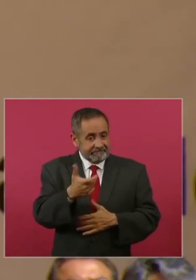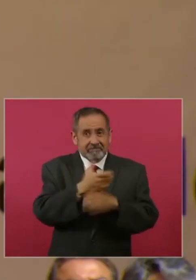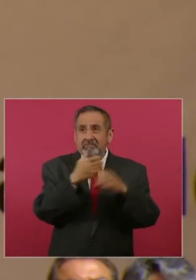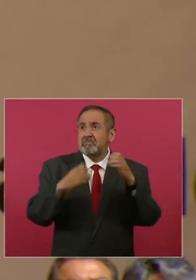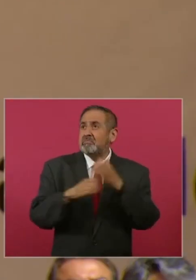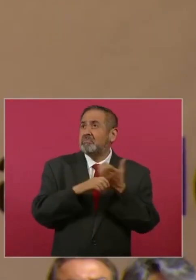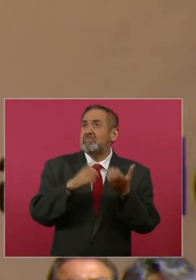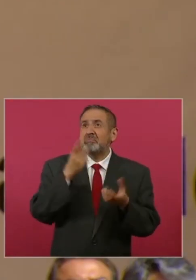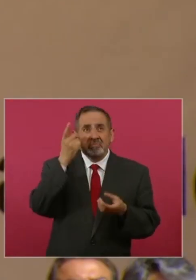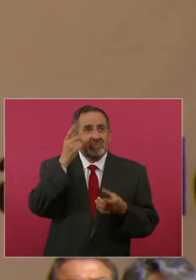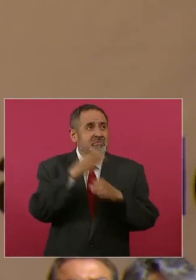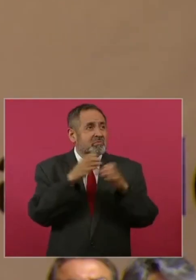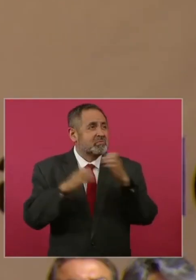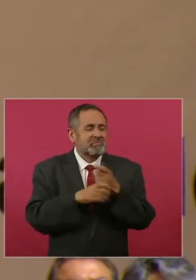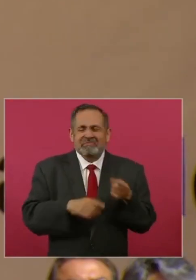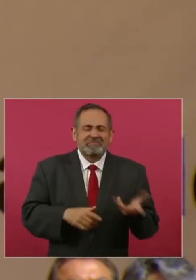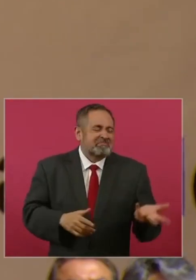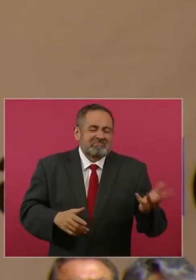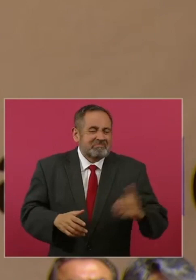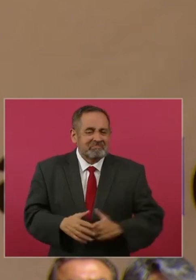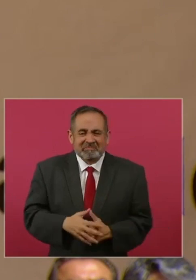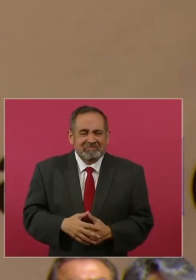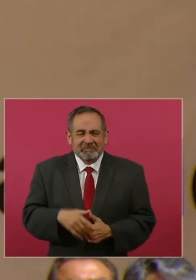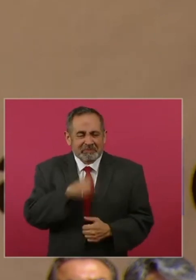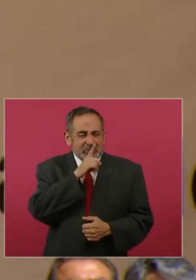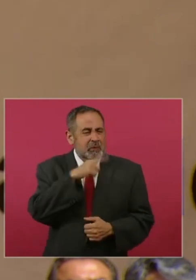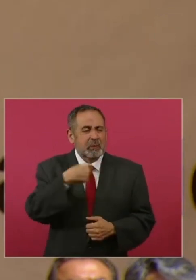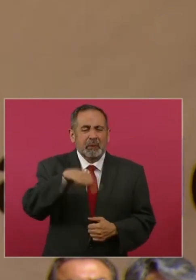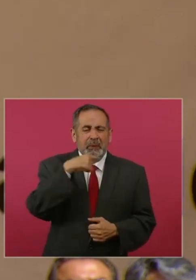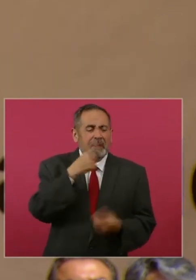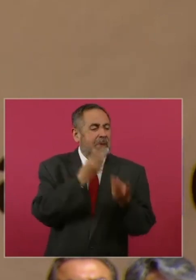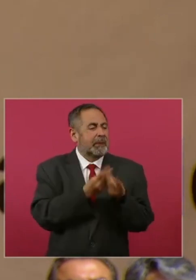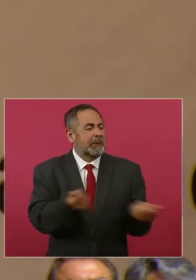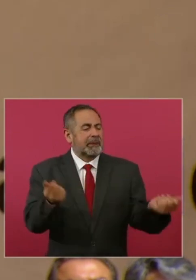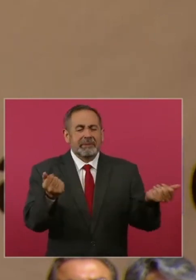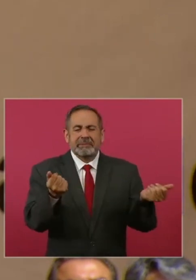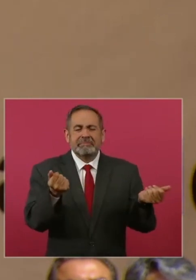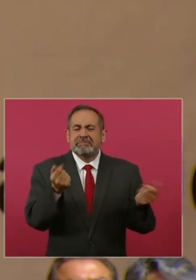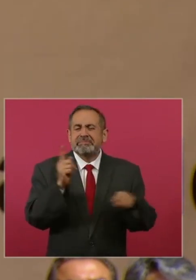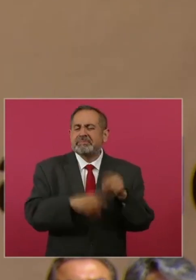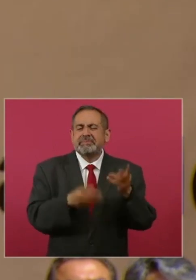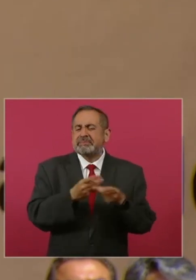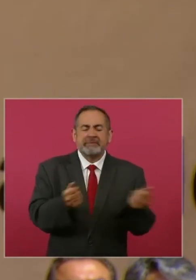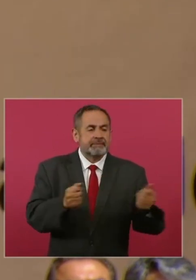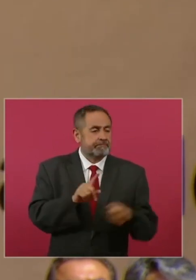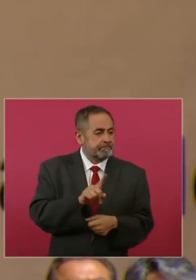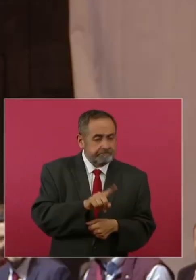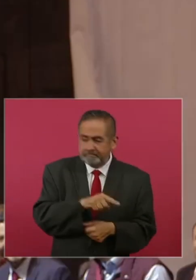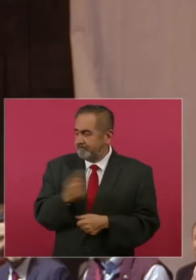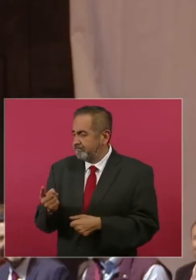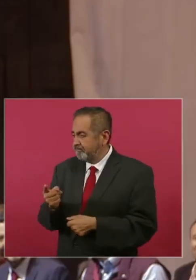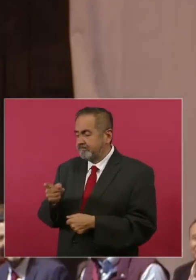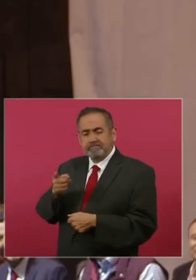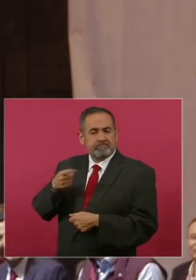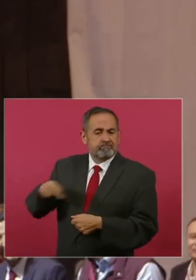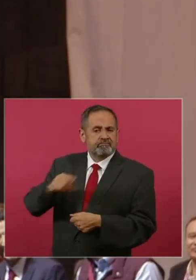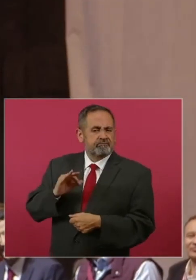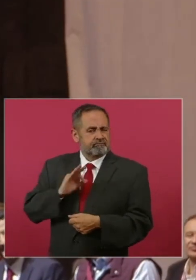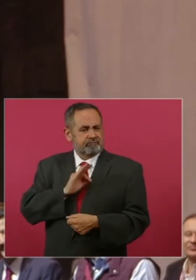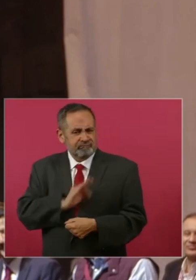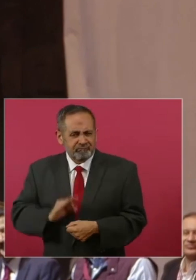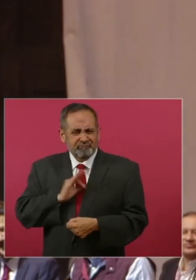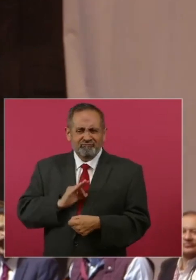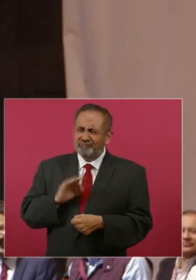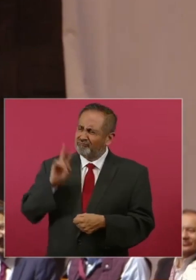material, that money and material es goods efímero are ephemeral, que la felicidad that happiness